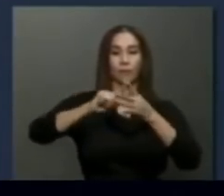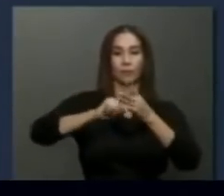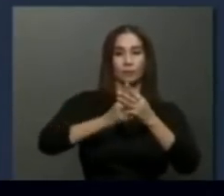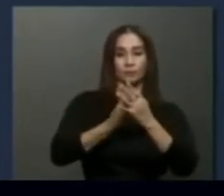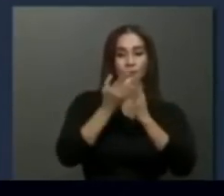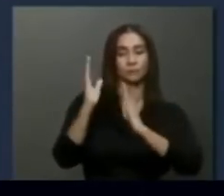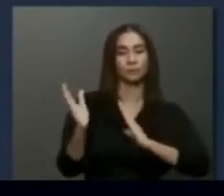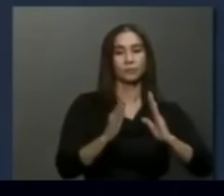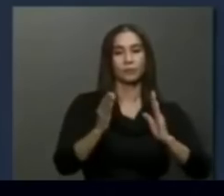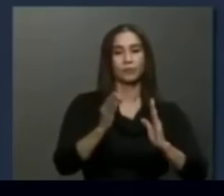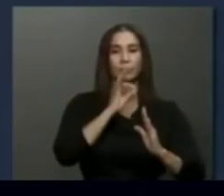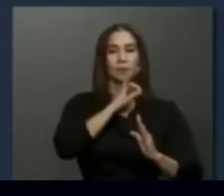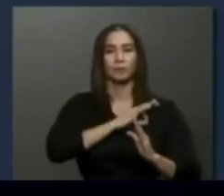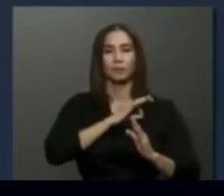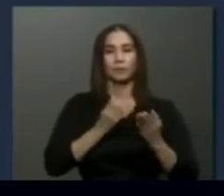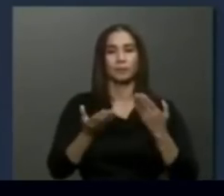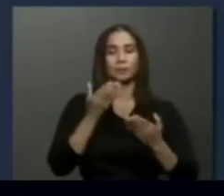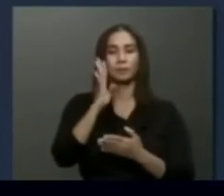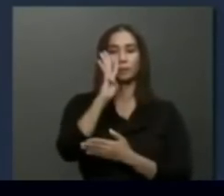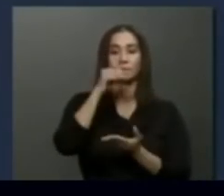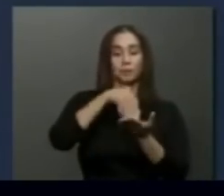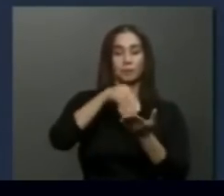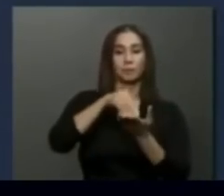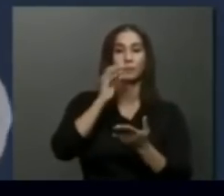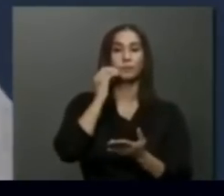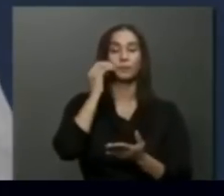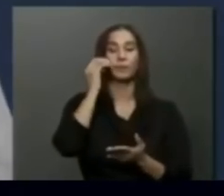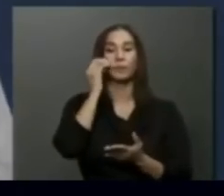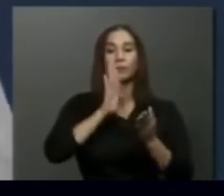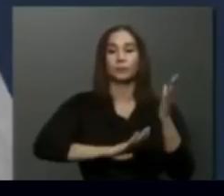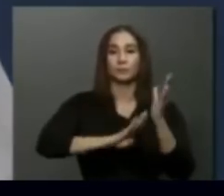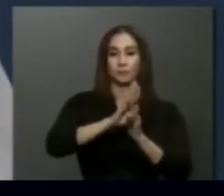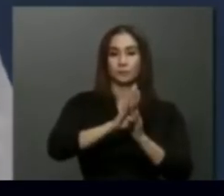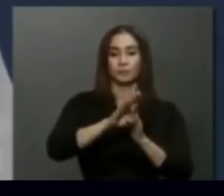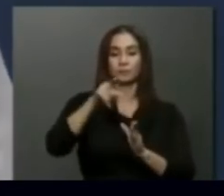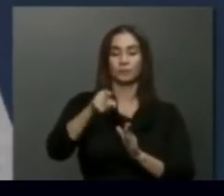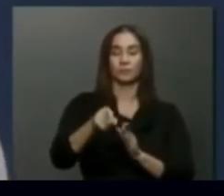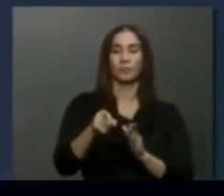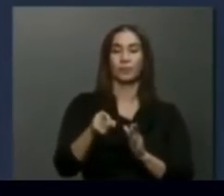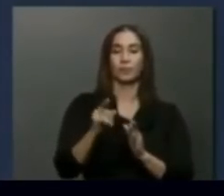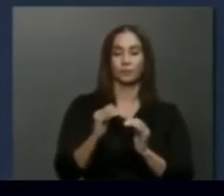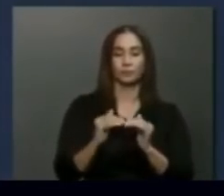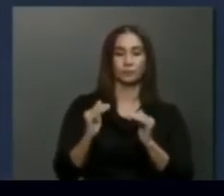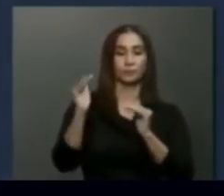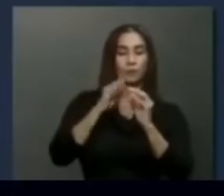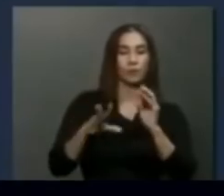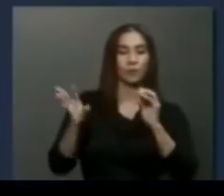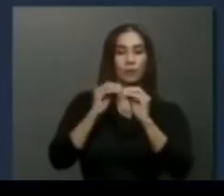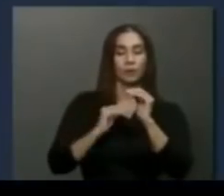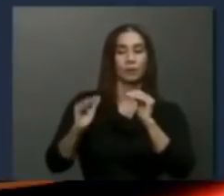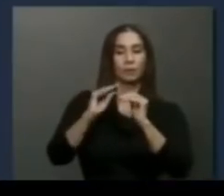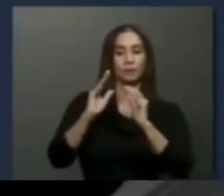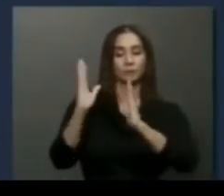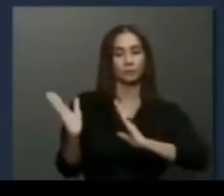programa, se beneficiarán alrededor de 4.000 hogares beneficiarios de Supérate y esta cantidad irá creciendo en la medida que se